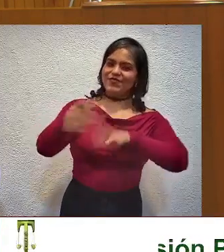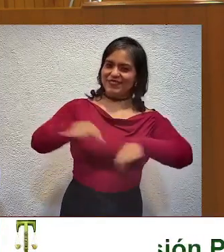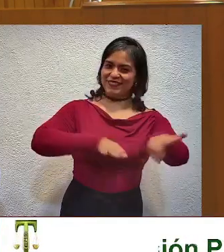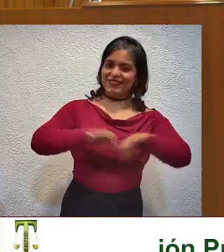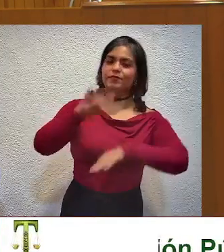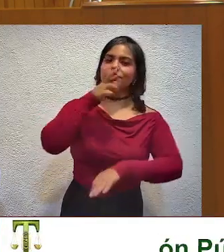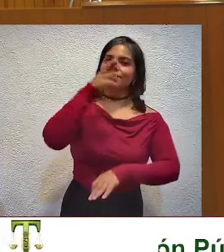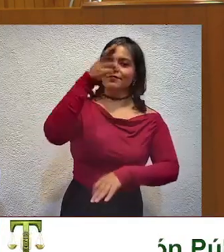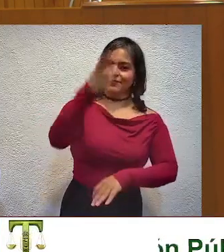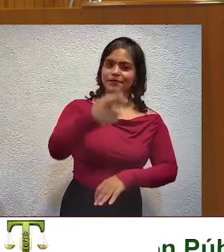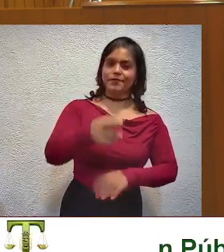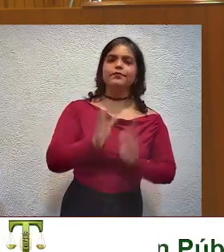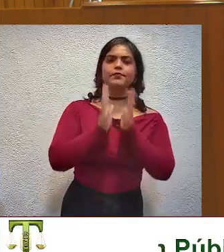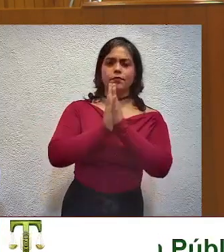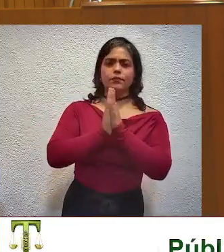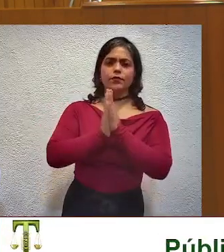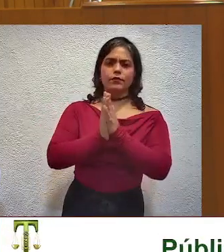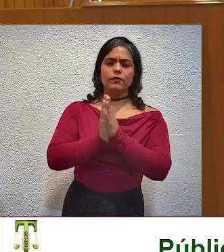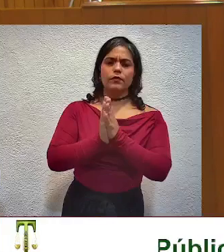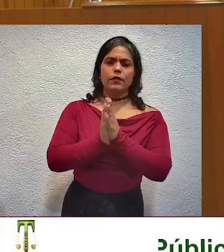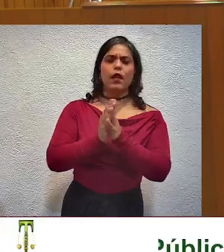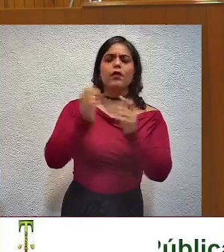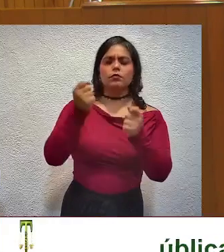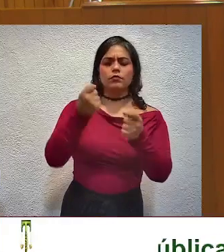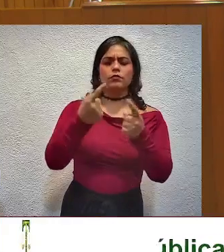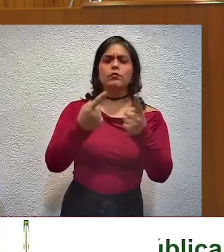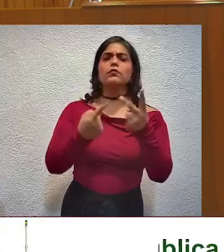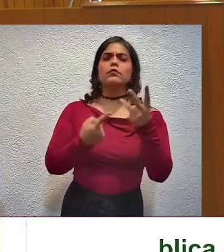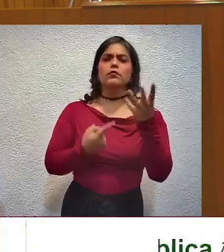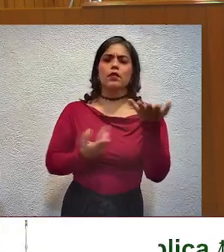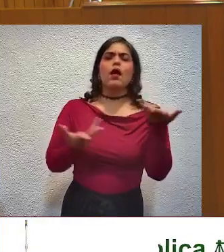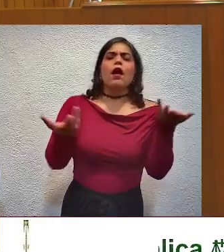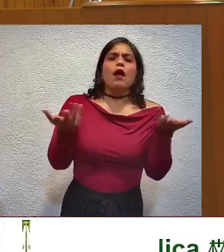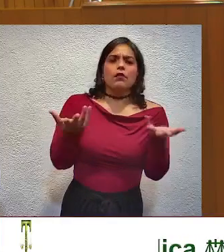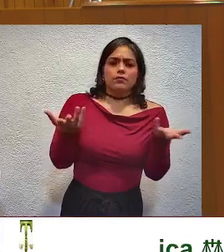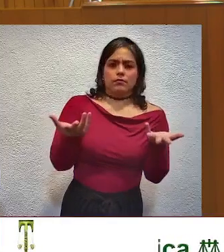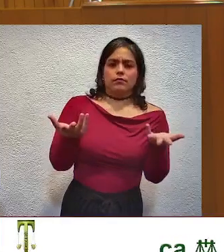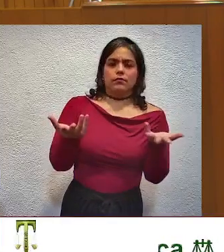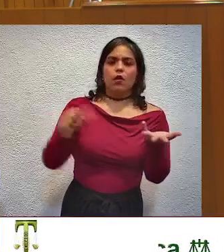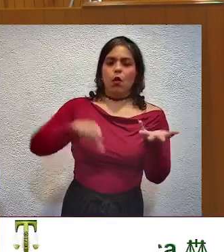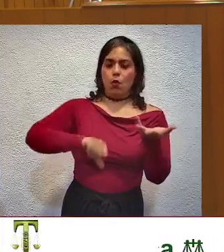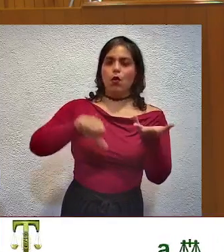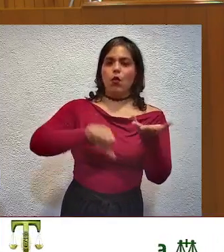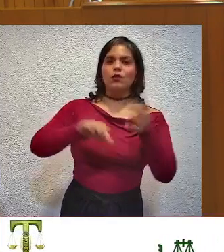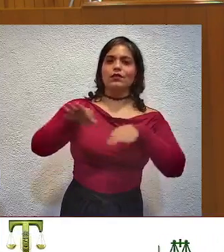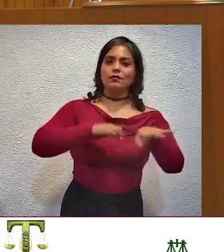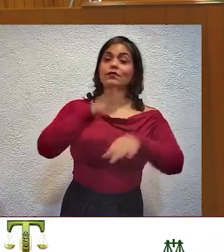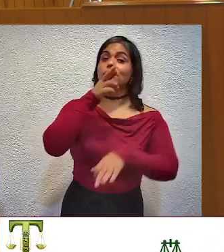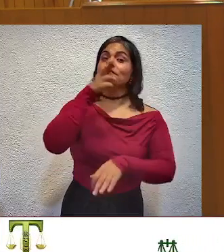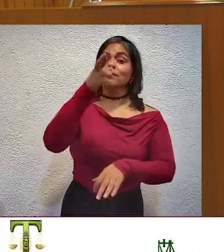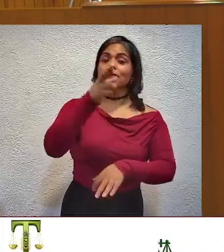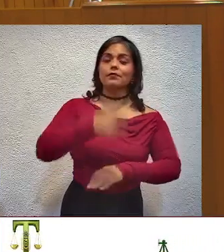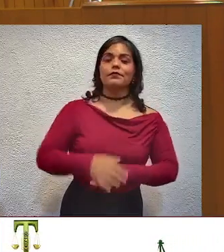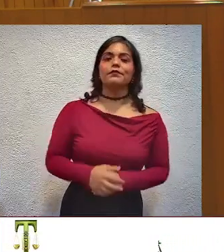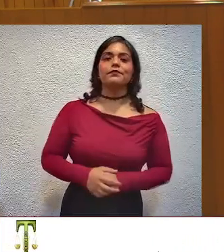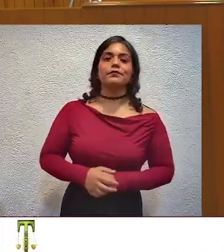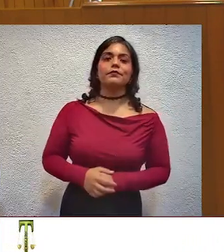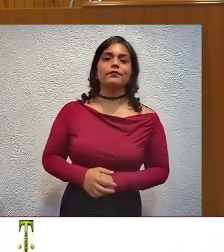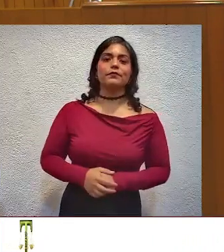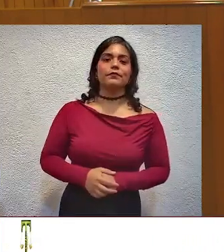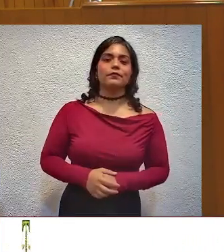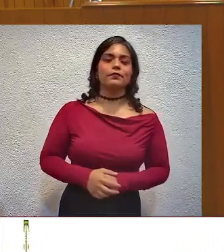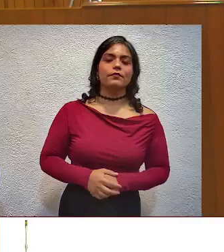resolución. Le solicito nos informe cuáles son los asuntos listados para resolver el día de hoy. Claro, magistrada